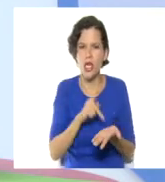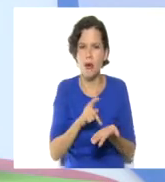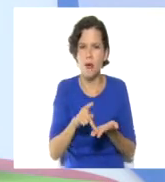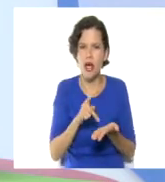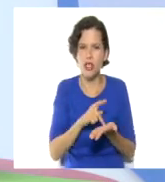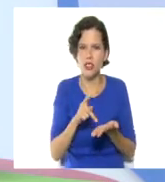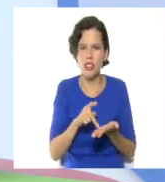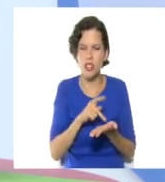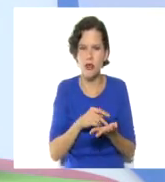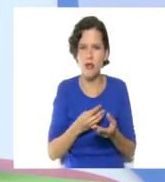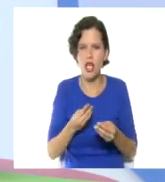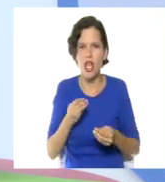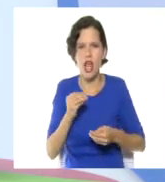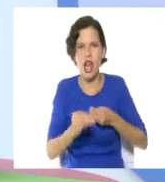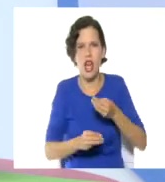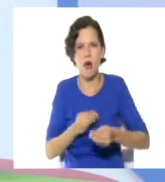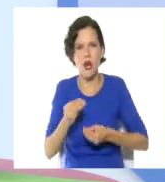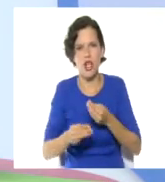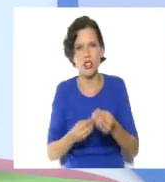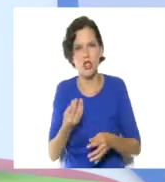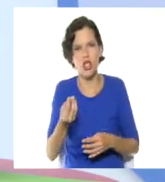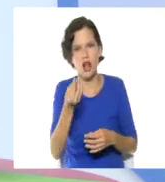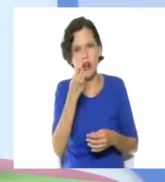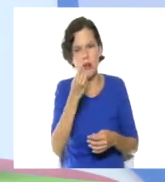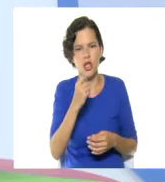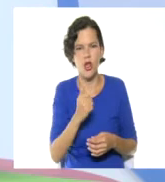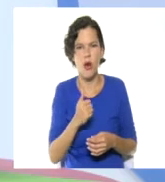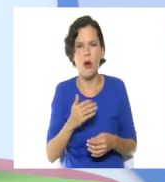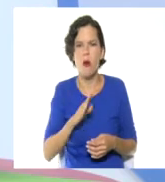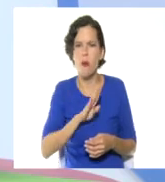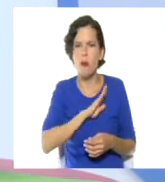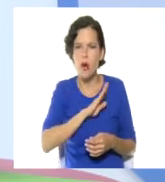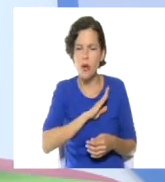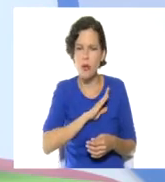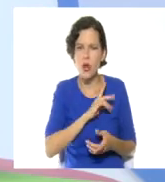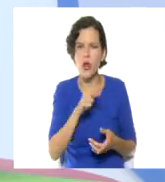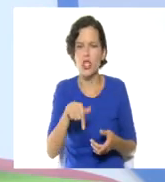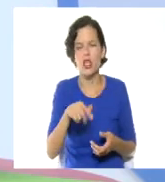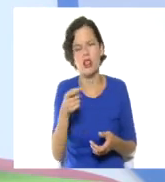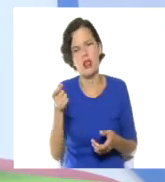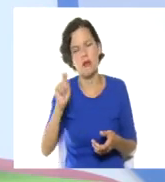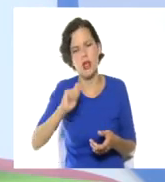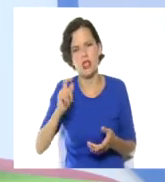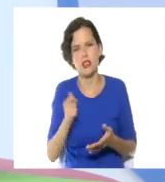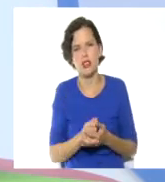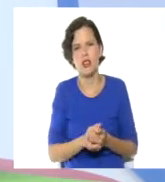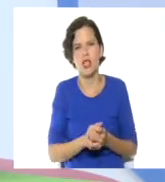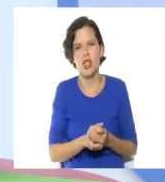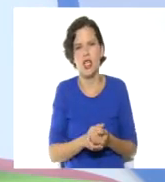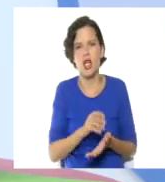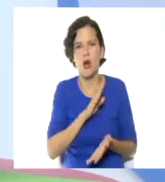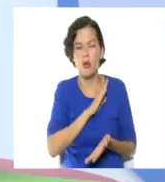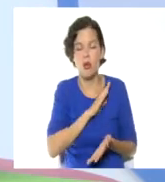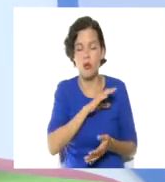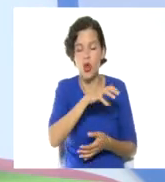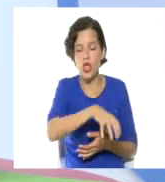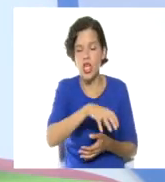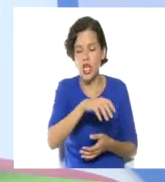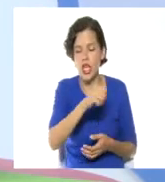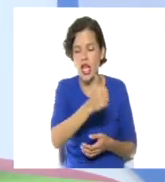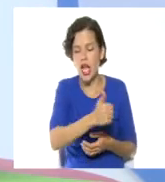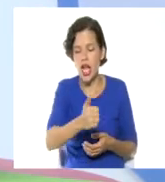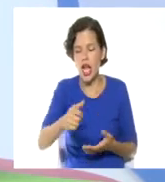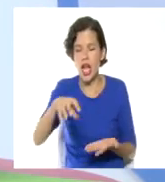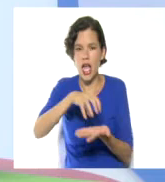participe en la elaboración de los alimentos propios de esta época y, por supuesto, los propios de cada región. Si usted